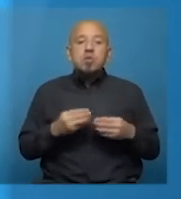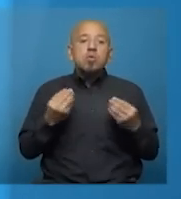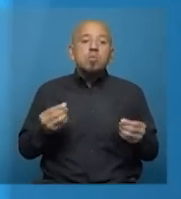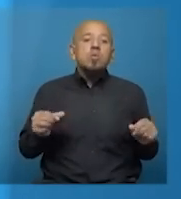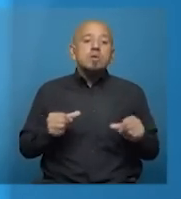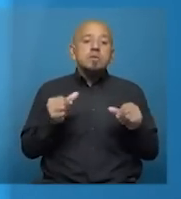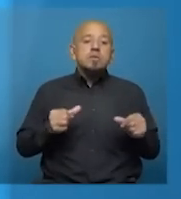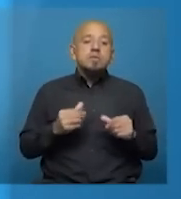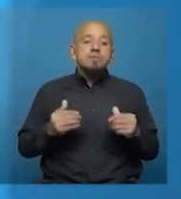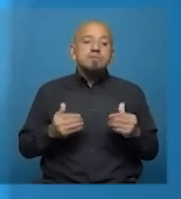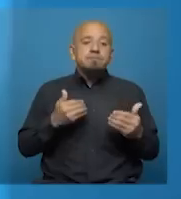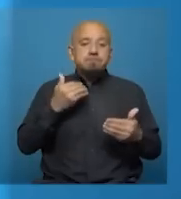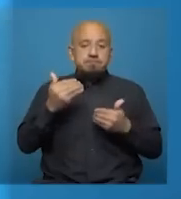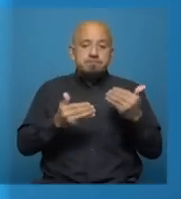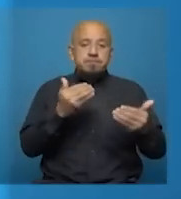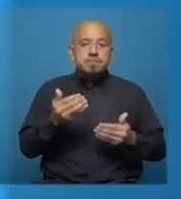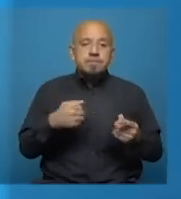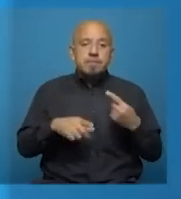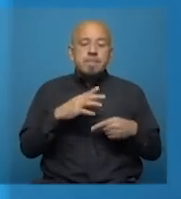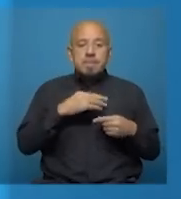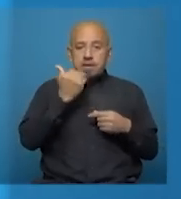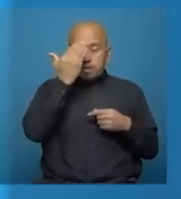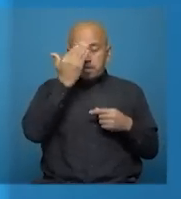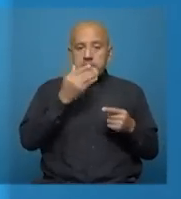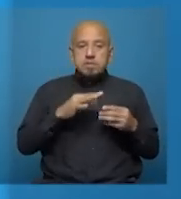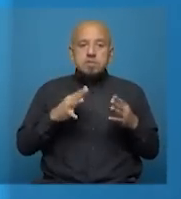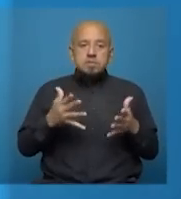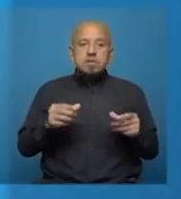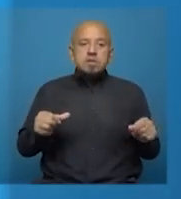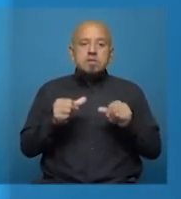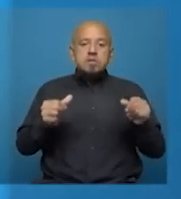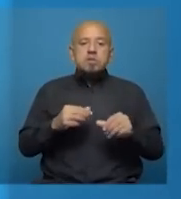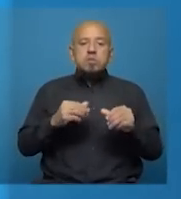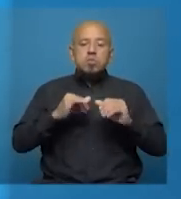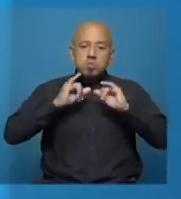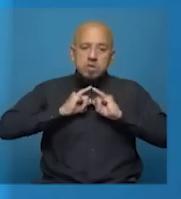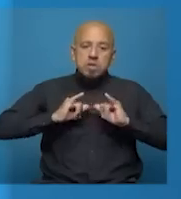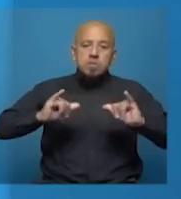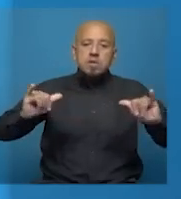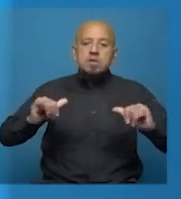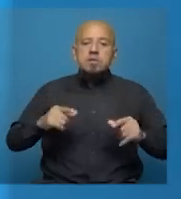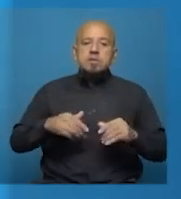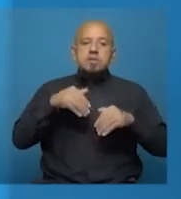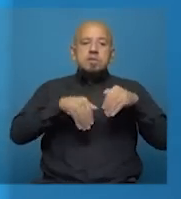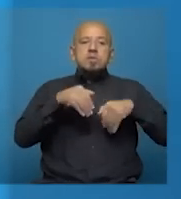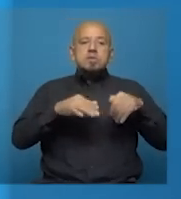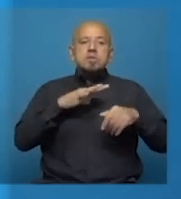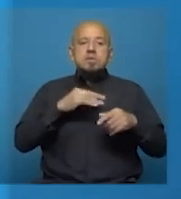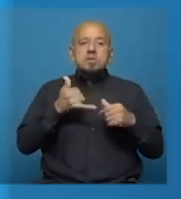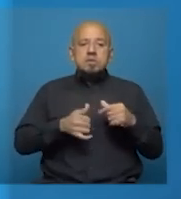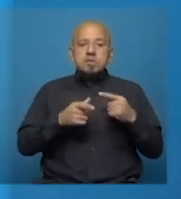salimos de los márgenes del Frente Amplio para hacer una campaña electoral y que tenga el Frente